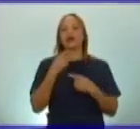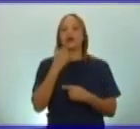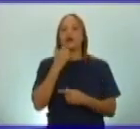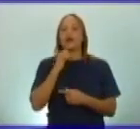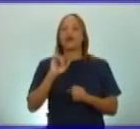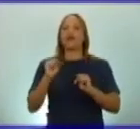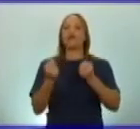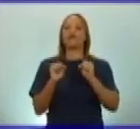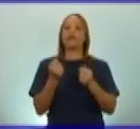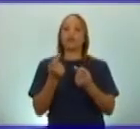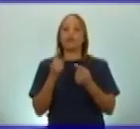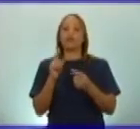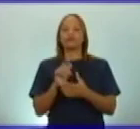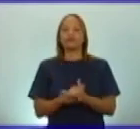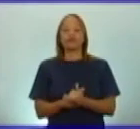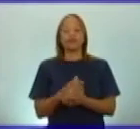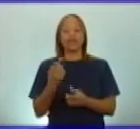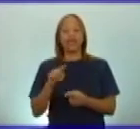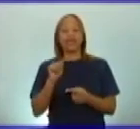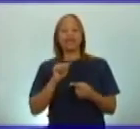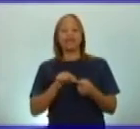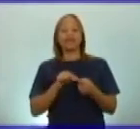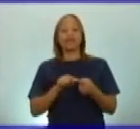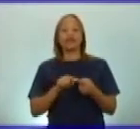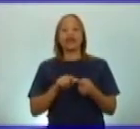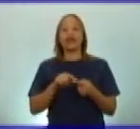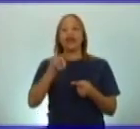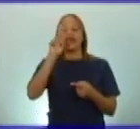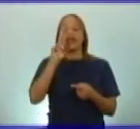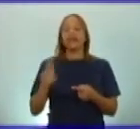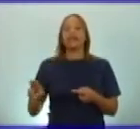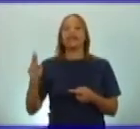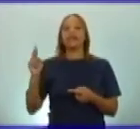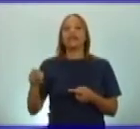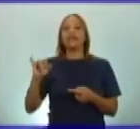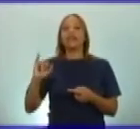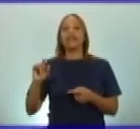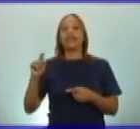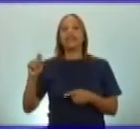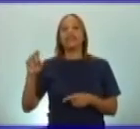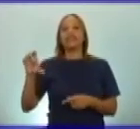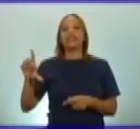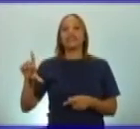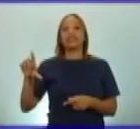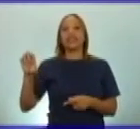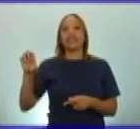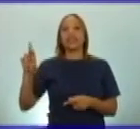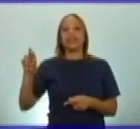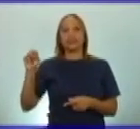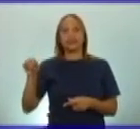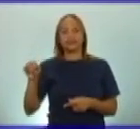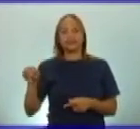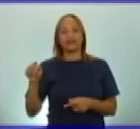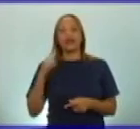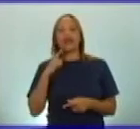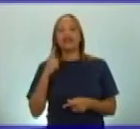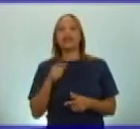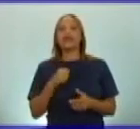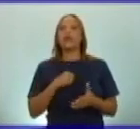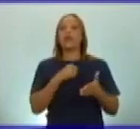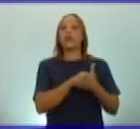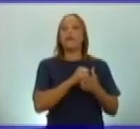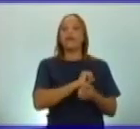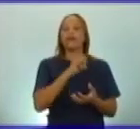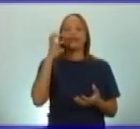control del poder. Y allí aparece Adolfo Hitler. Usted recordará que en 1922, en un intento de golpe de Estado,